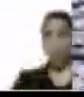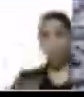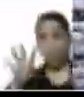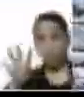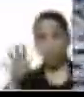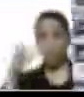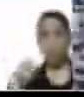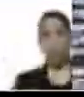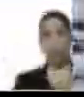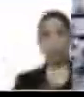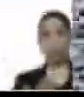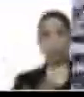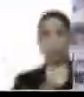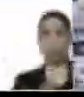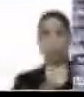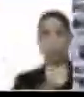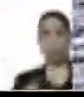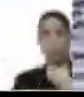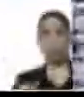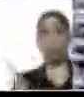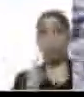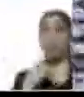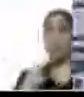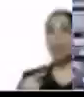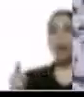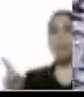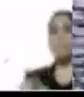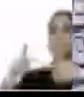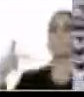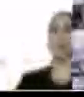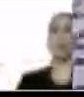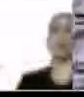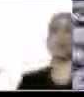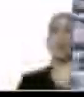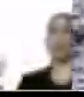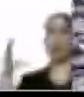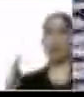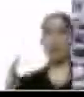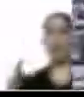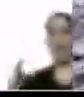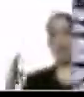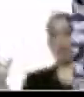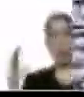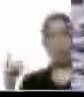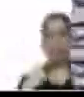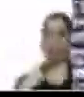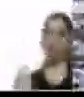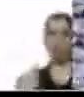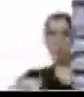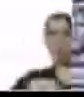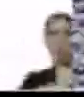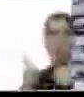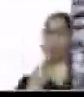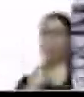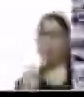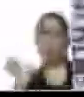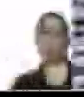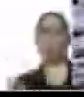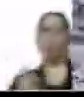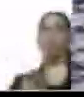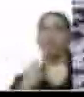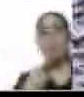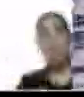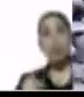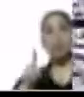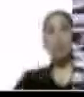narcotraficante presidente de Venezuela, dice que se registraron 75 nuevos casos de coronavirus en su país y que esto pues es todo un